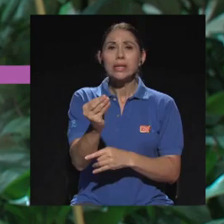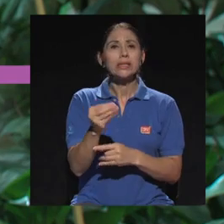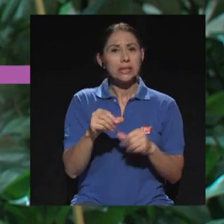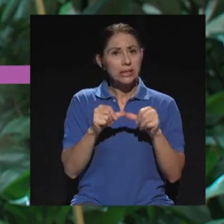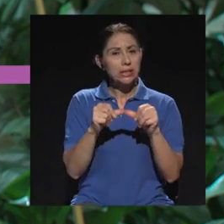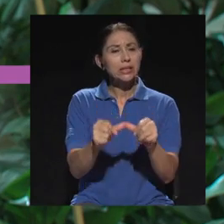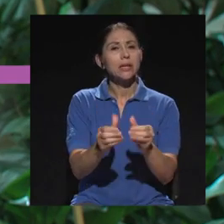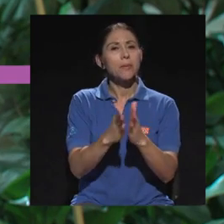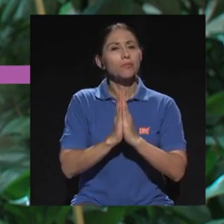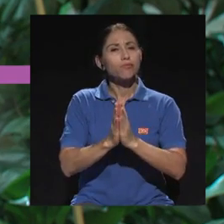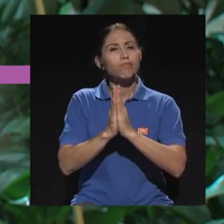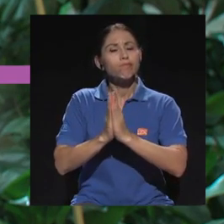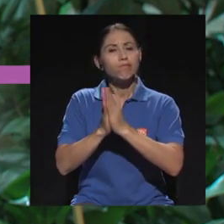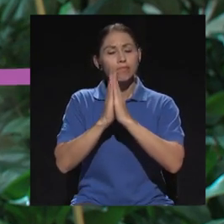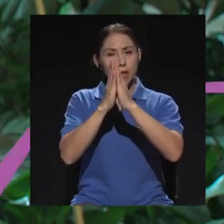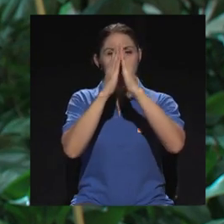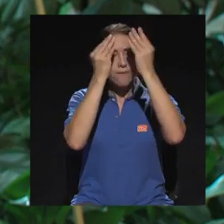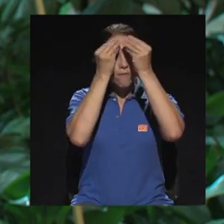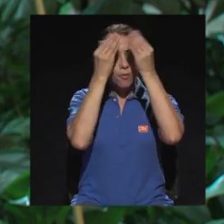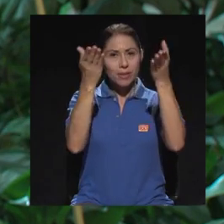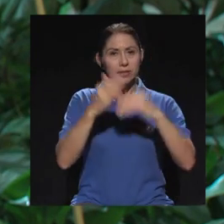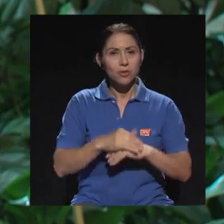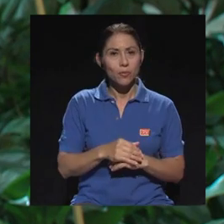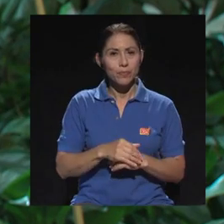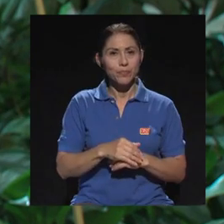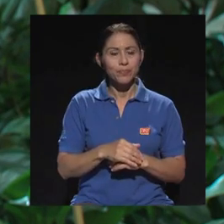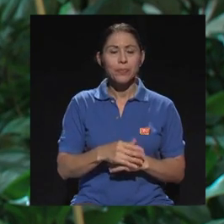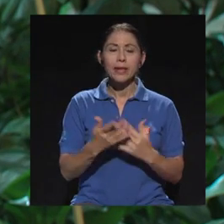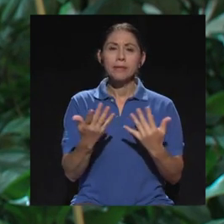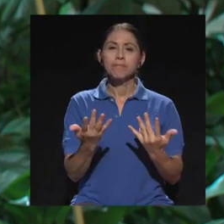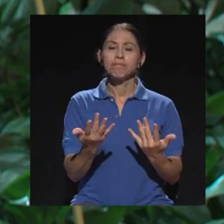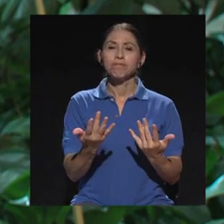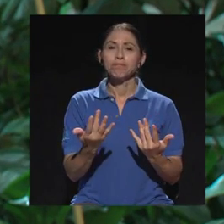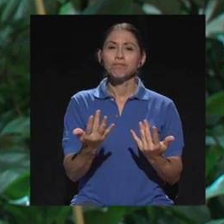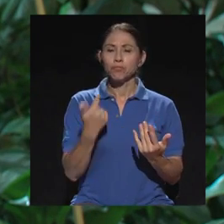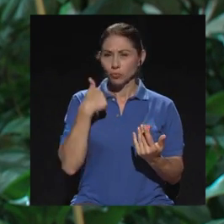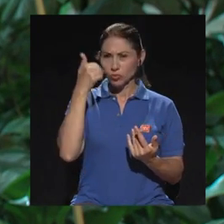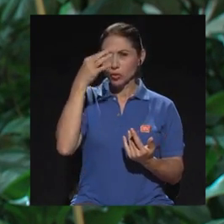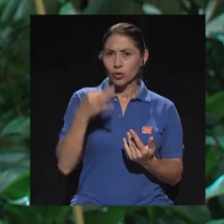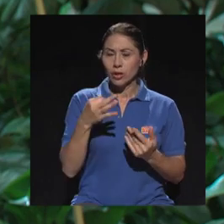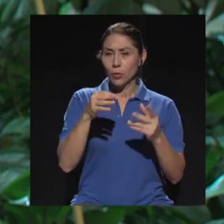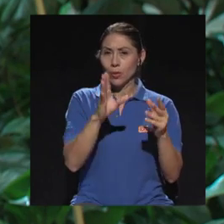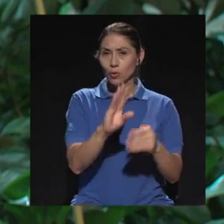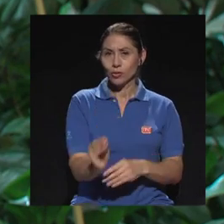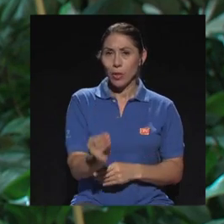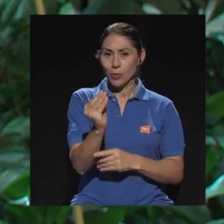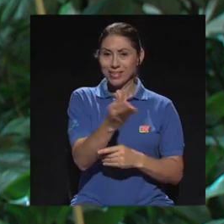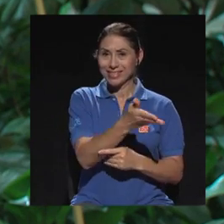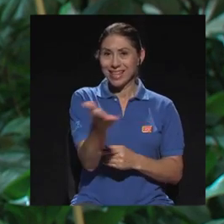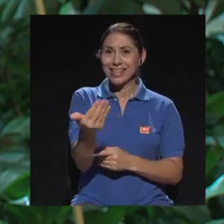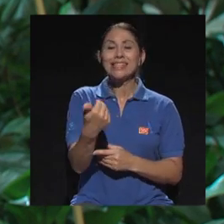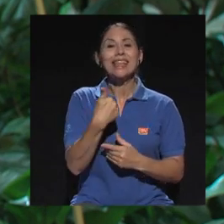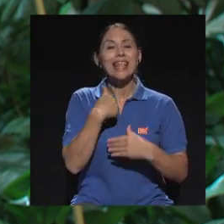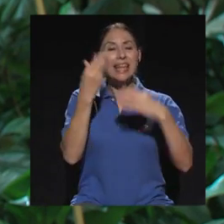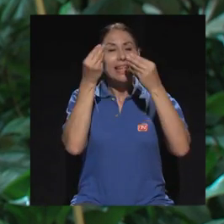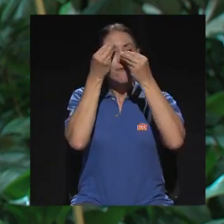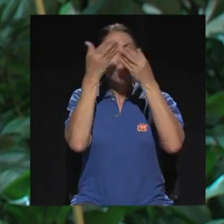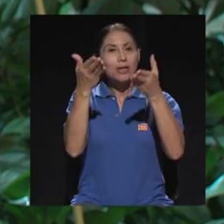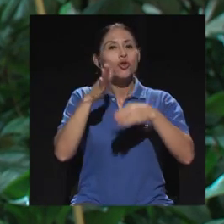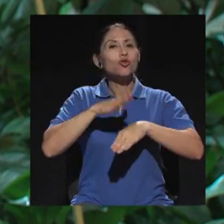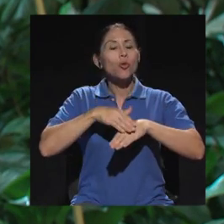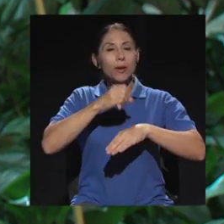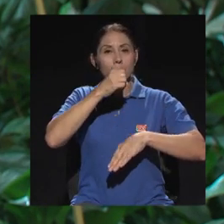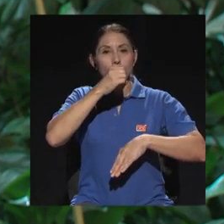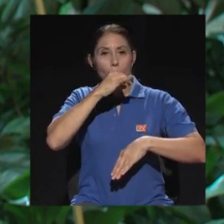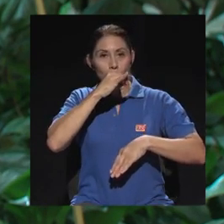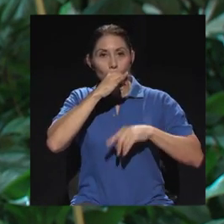información. Ellos tienen información, vamos a ver, yo creo que los adolescentes tienen información acerca de lo que es